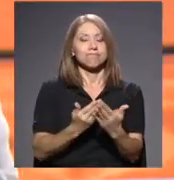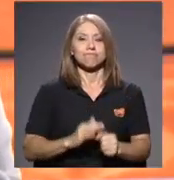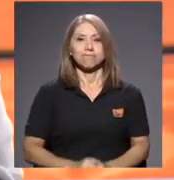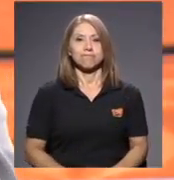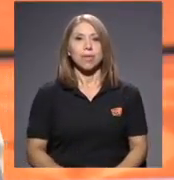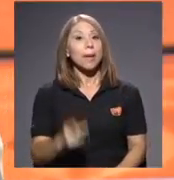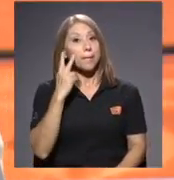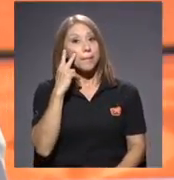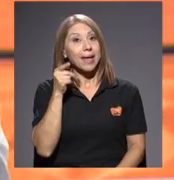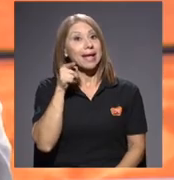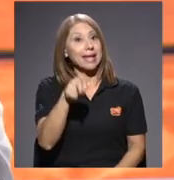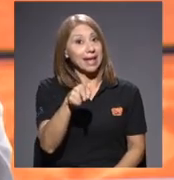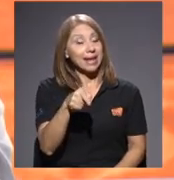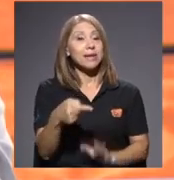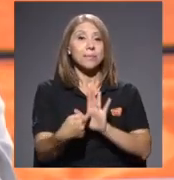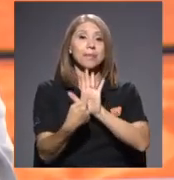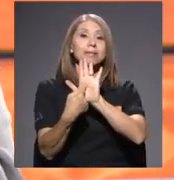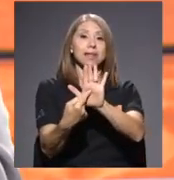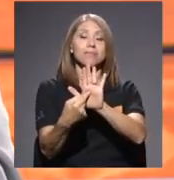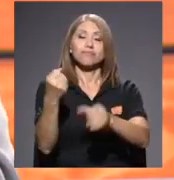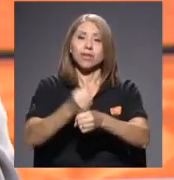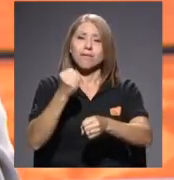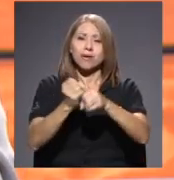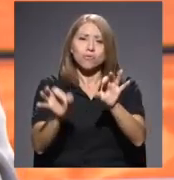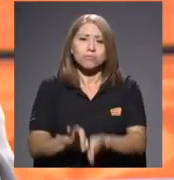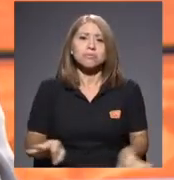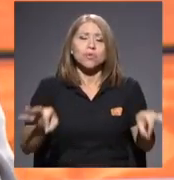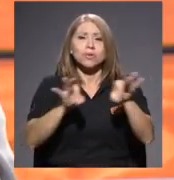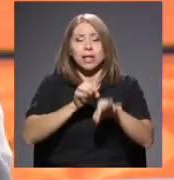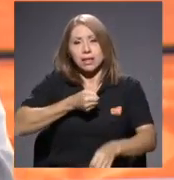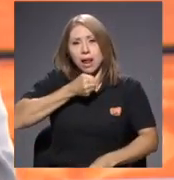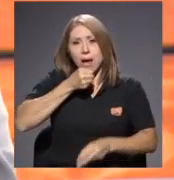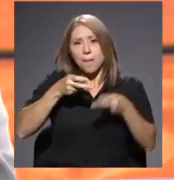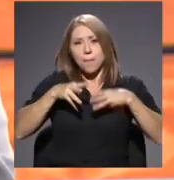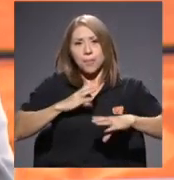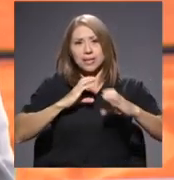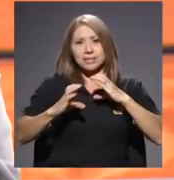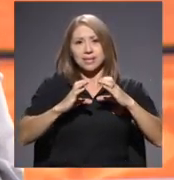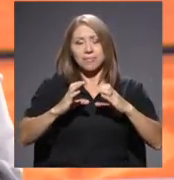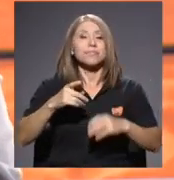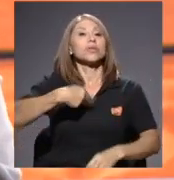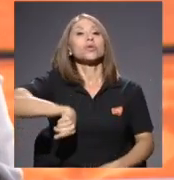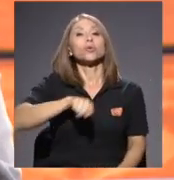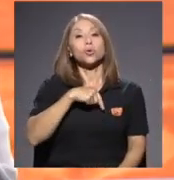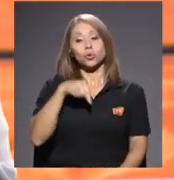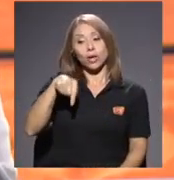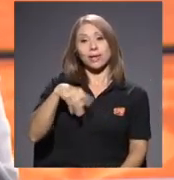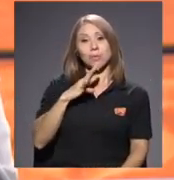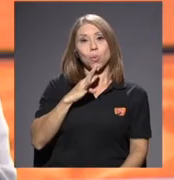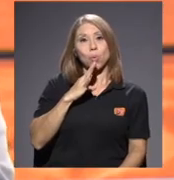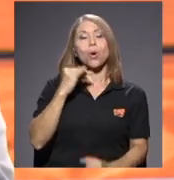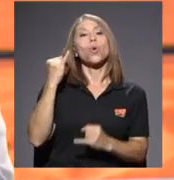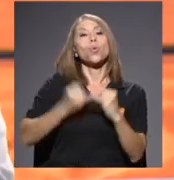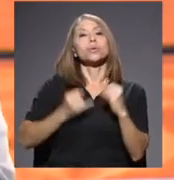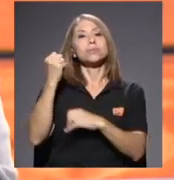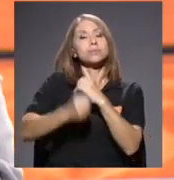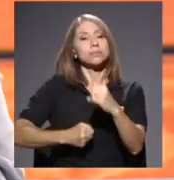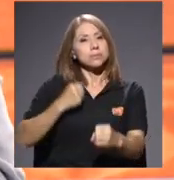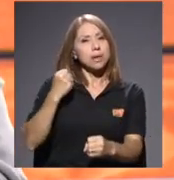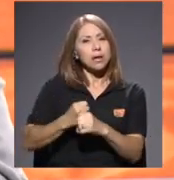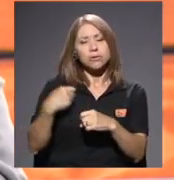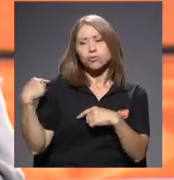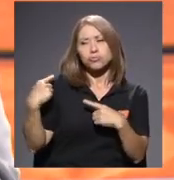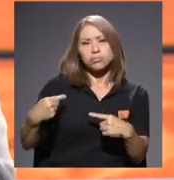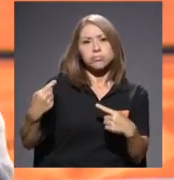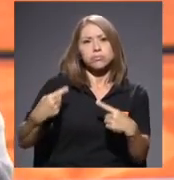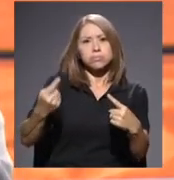como un trabajo primordial de la prensa, sí lo hemos conversado esta semana en el 15, cómo en los últimos años, tanto